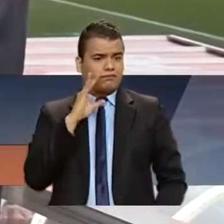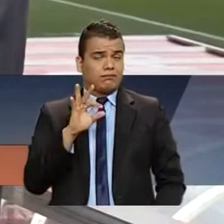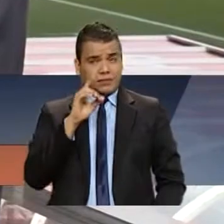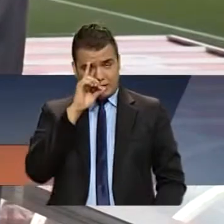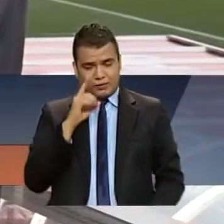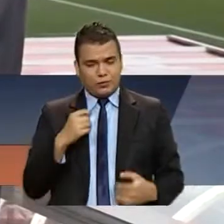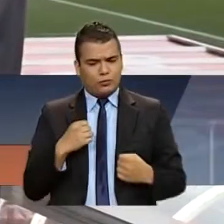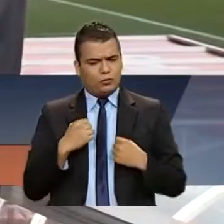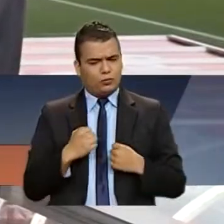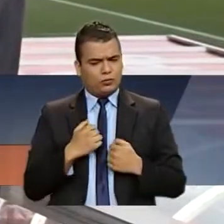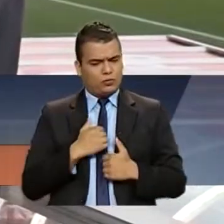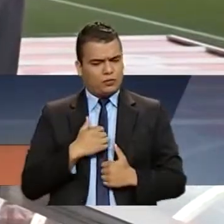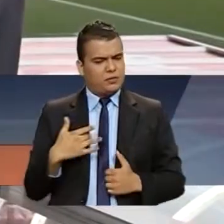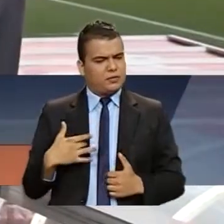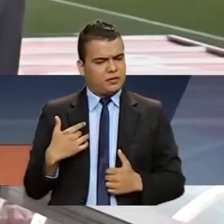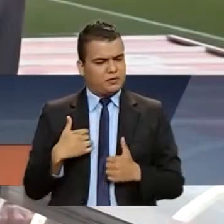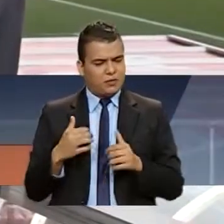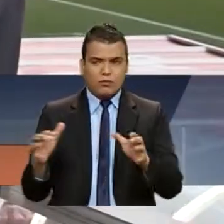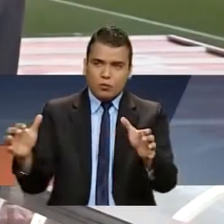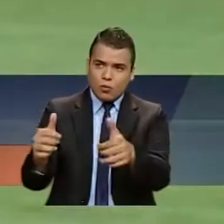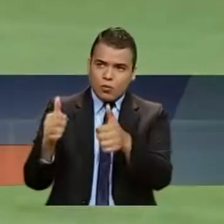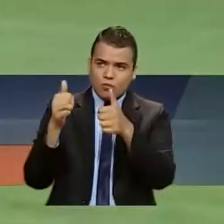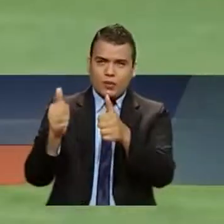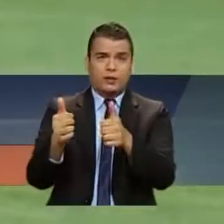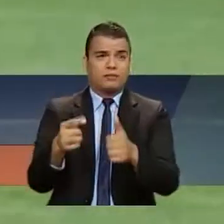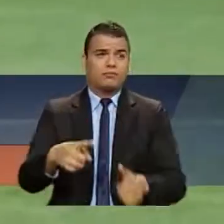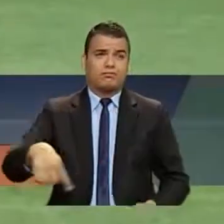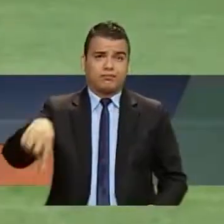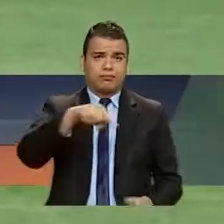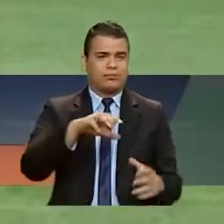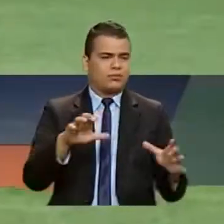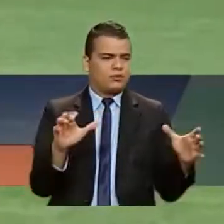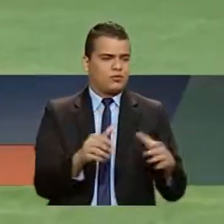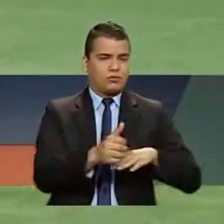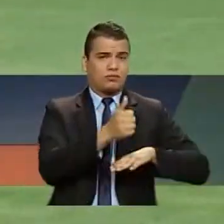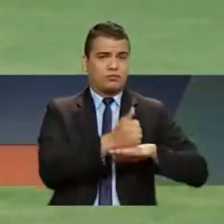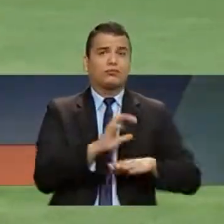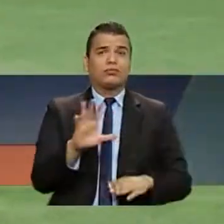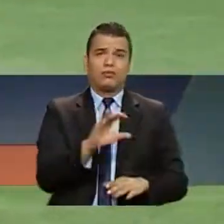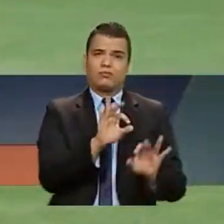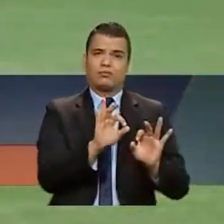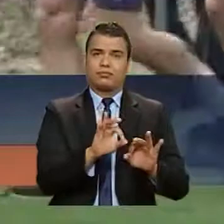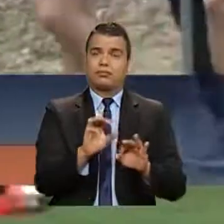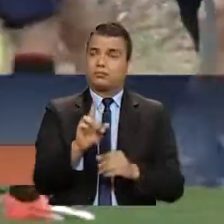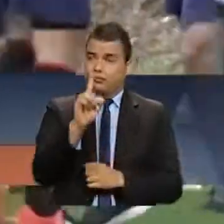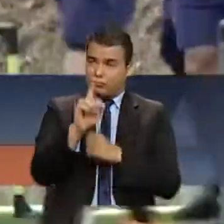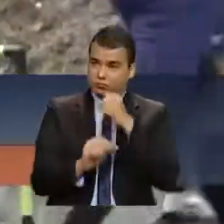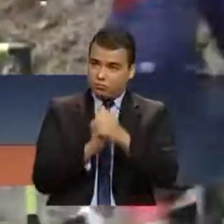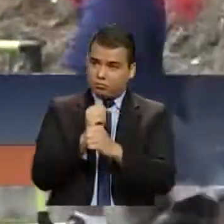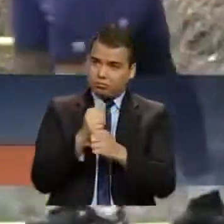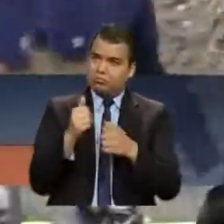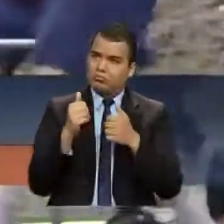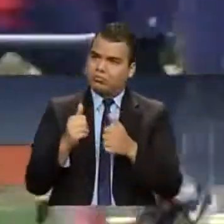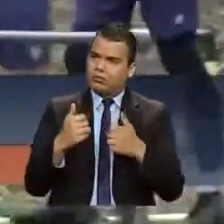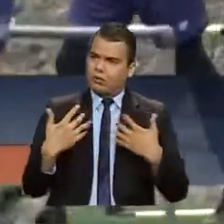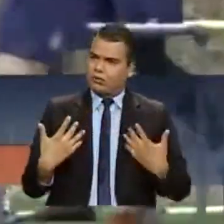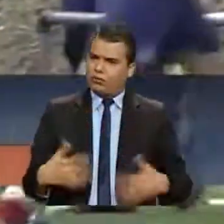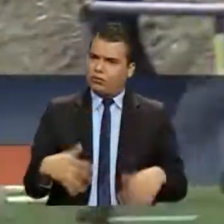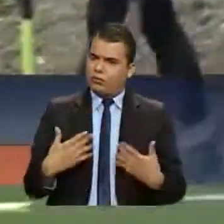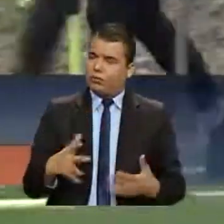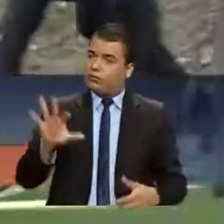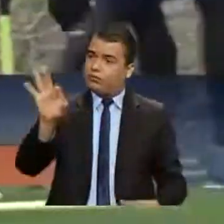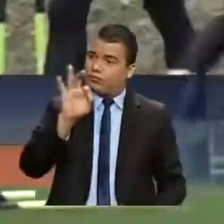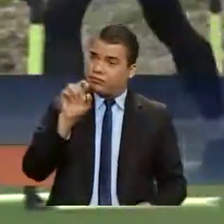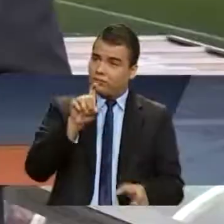confianza al equipo, en especial pues al cuerpo técnico. Y también un año extraordinario, temporada extraordinaria con llamada de